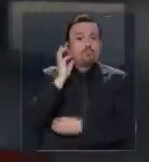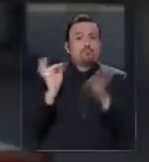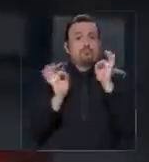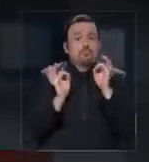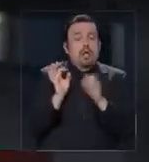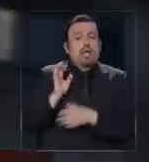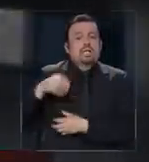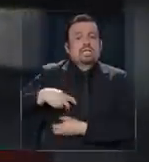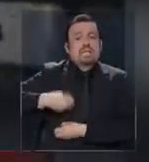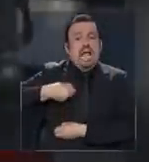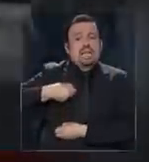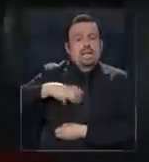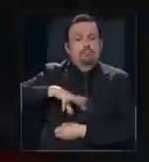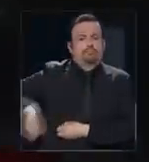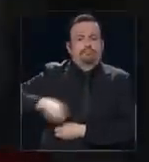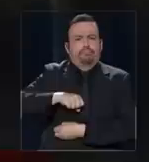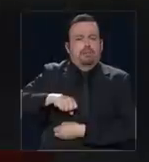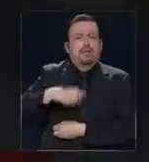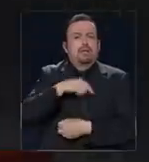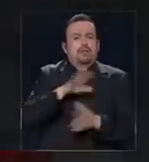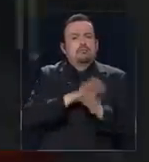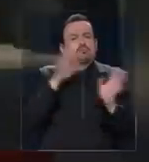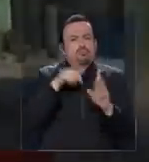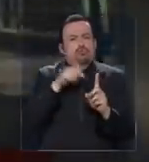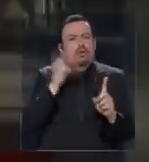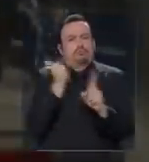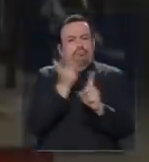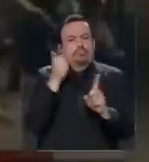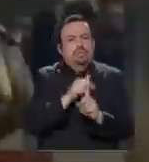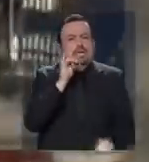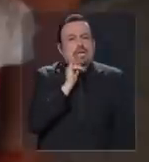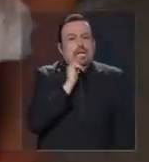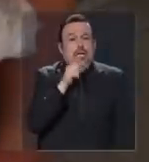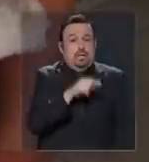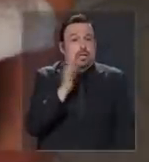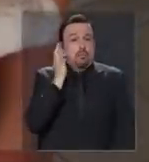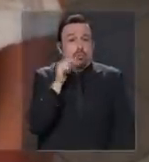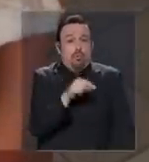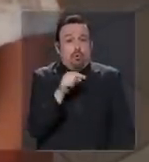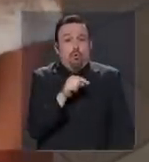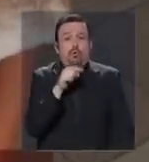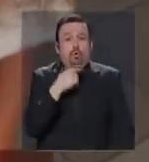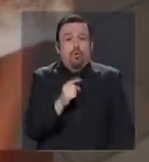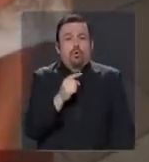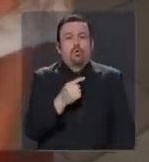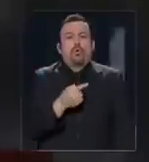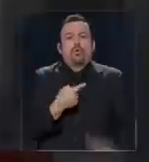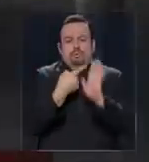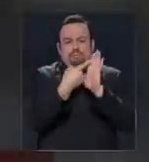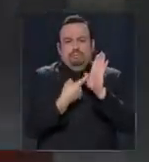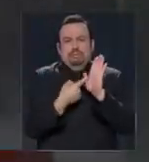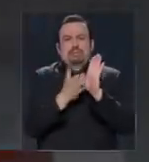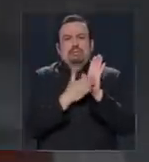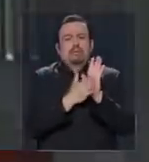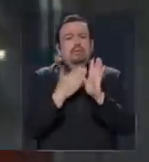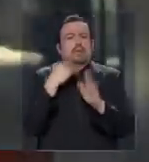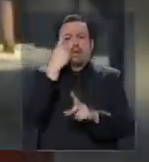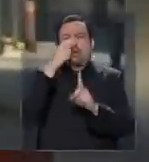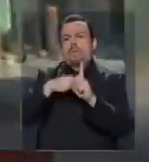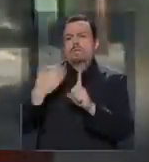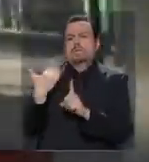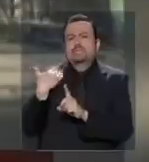es precisamente uno de los delitos más comunes en Iquique. Esta mujer, que resultó con una lesión en su mano, fue hace tan solo un